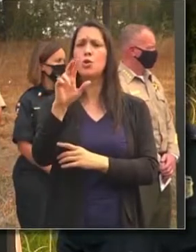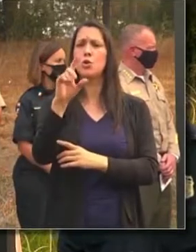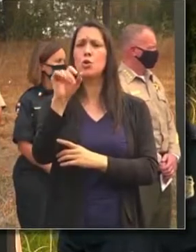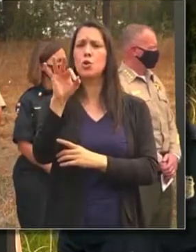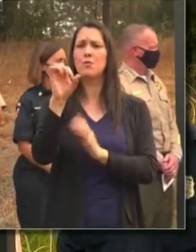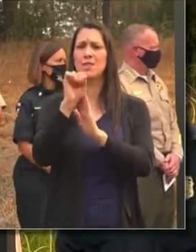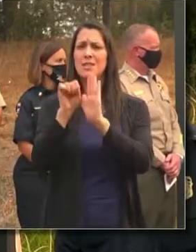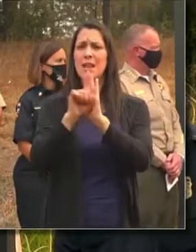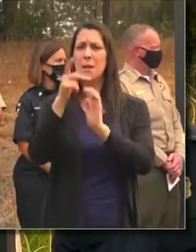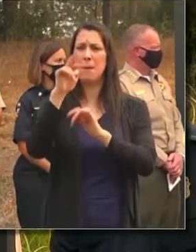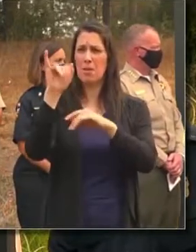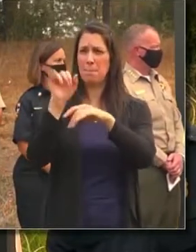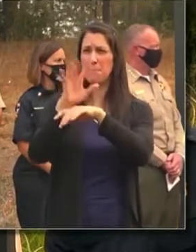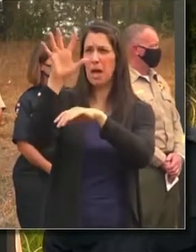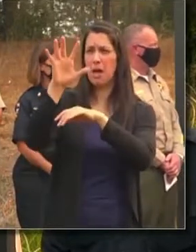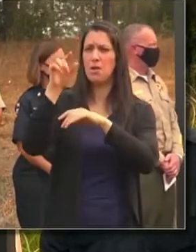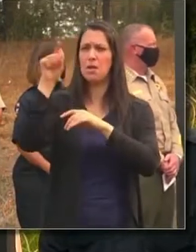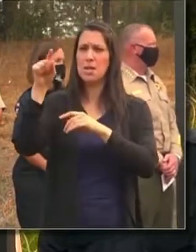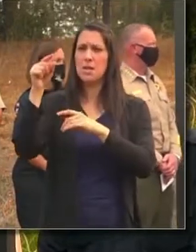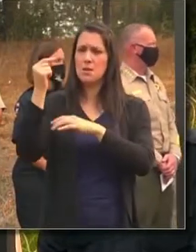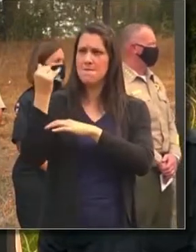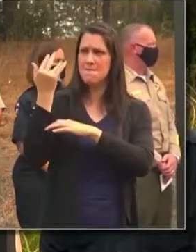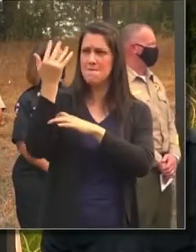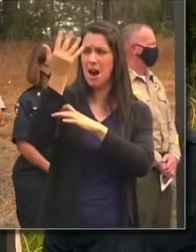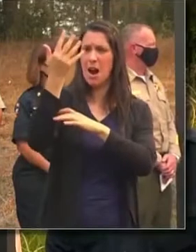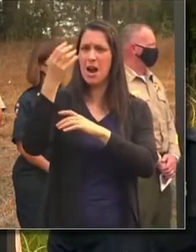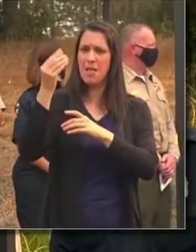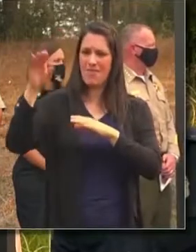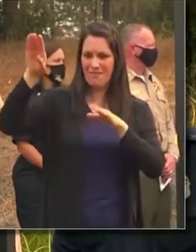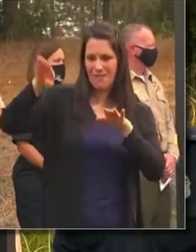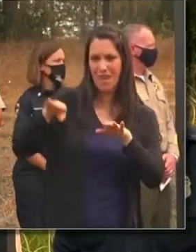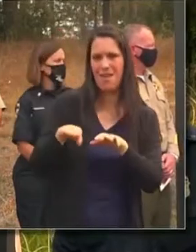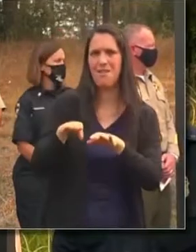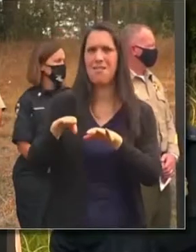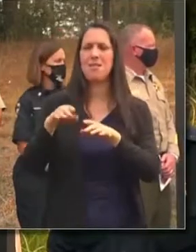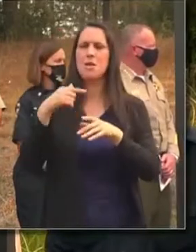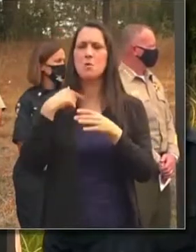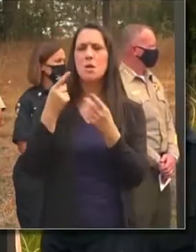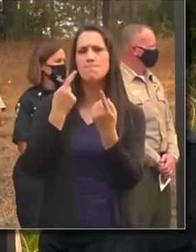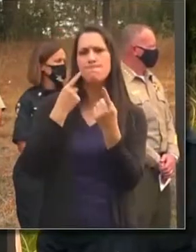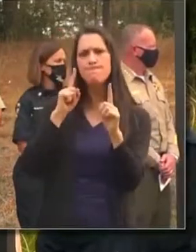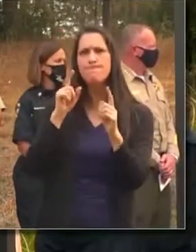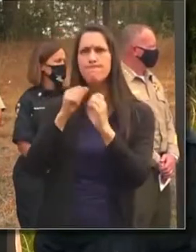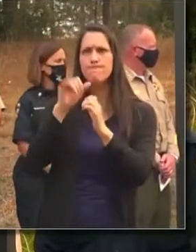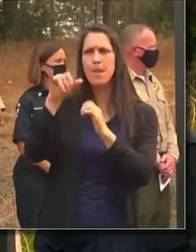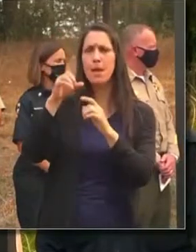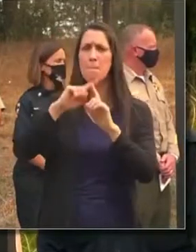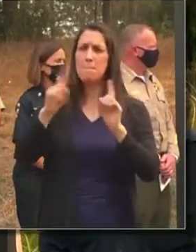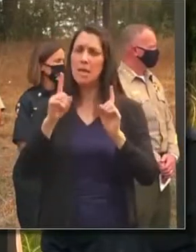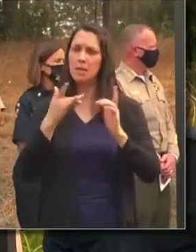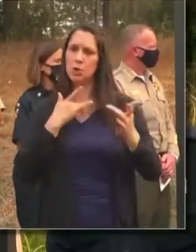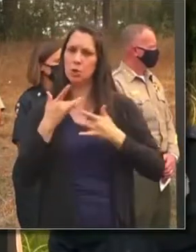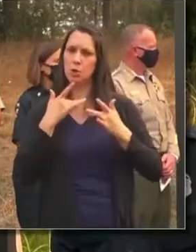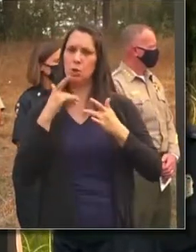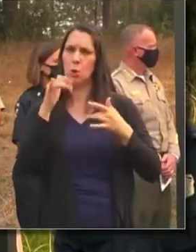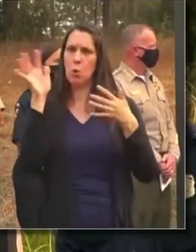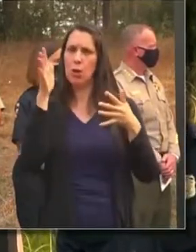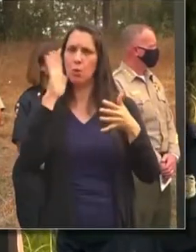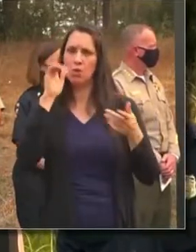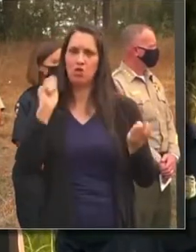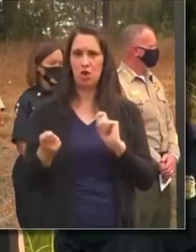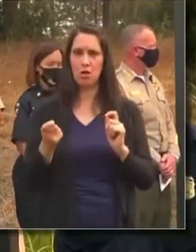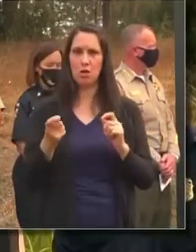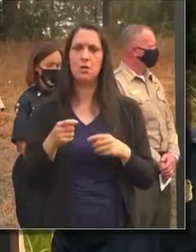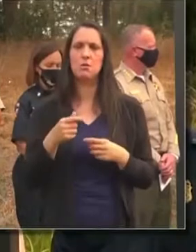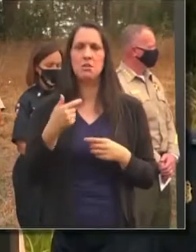yendo hacia el piso de este valle mucho éxito allí junto con este flujo de vientos es una preocupación para nosotros